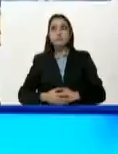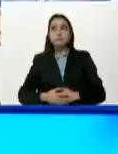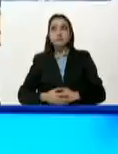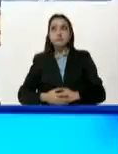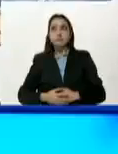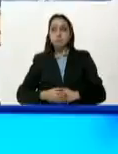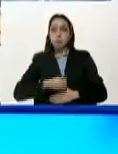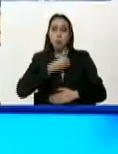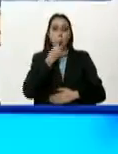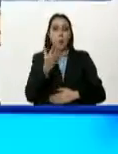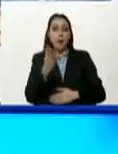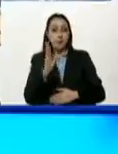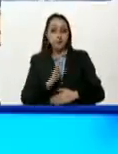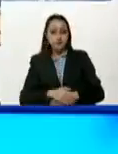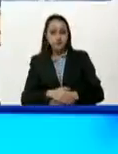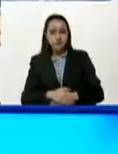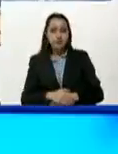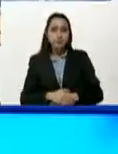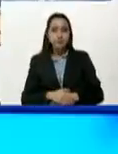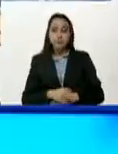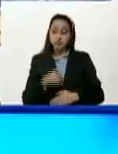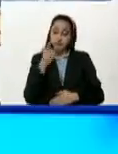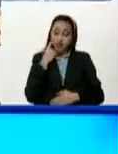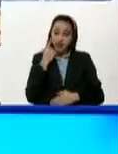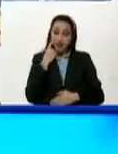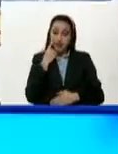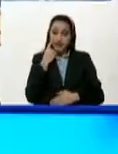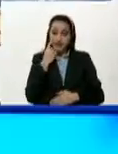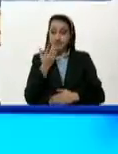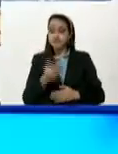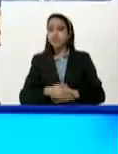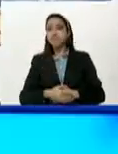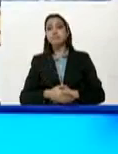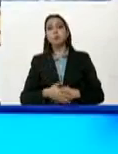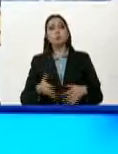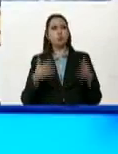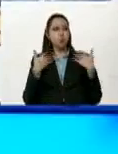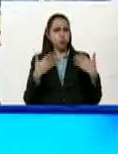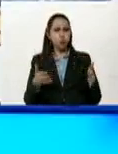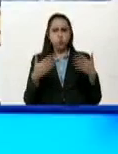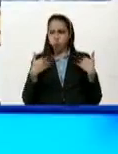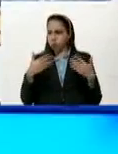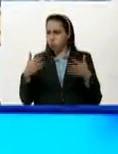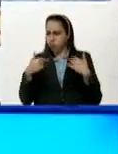bueno fíjense ustedes no sigue el calorón